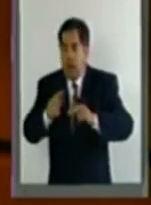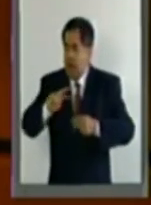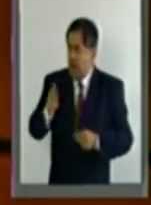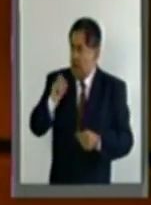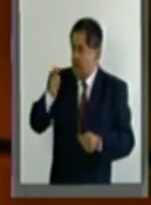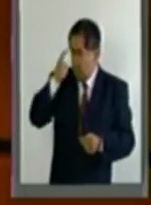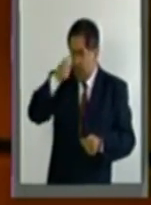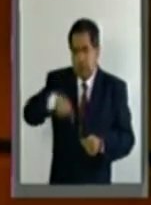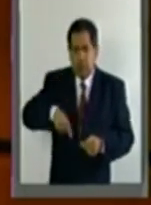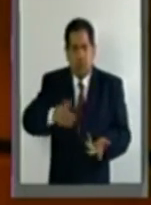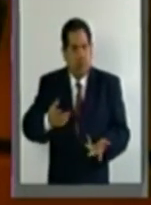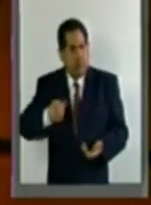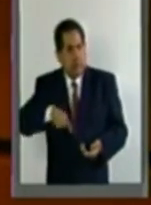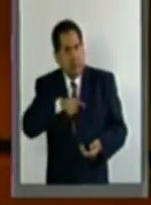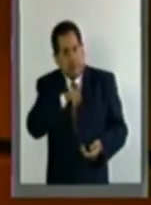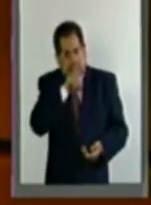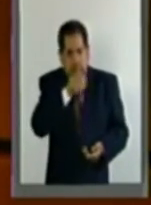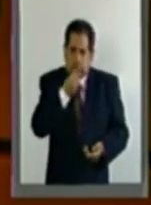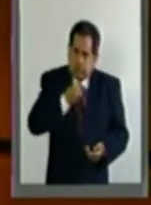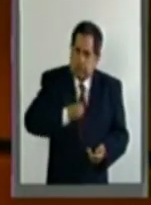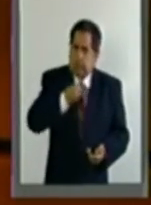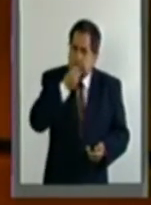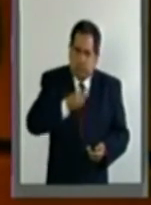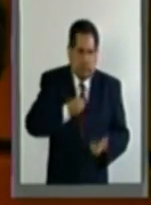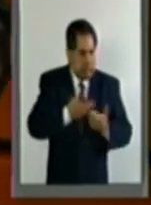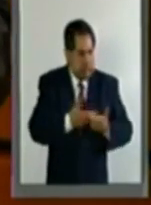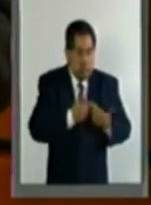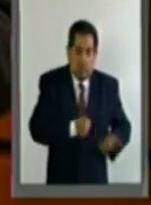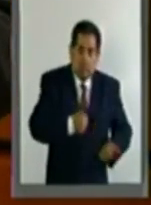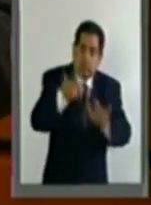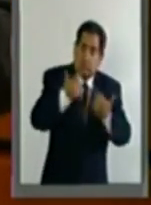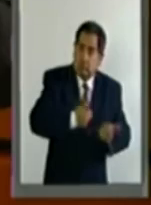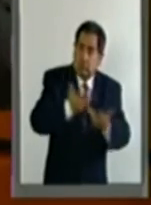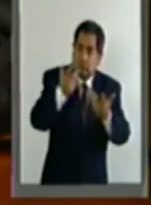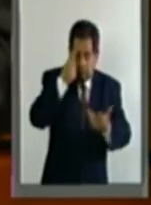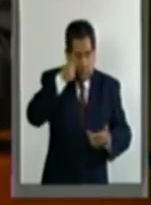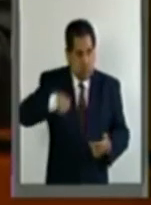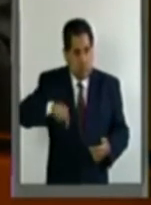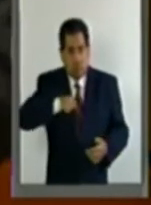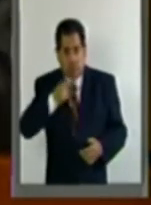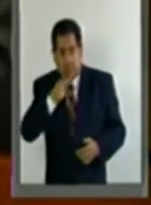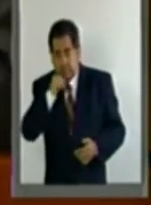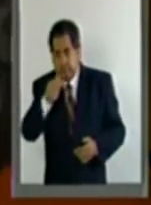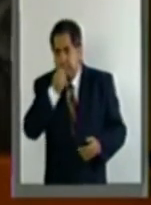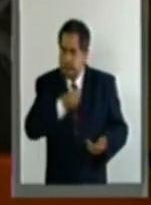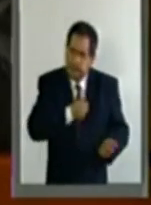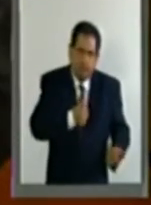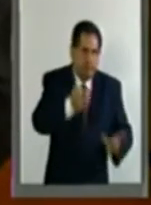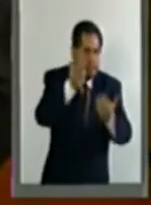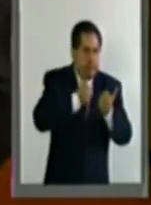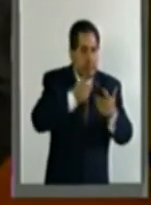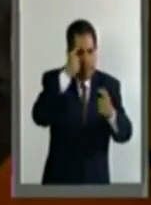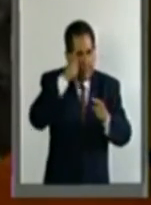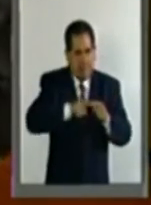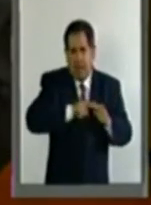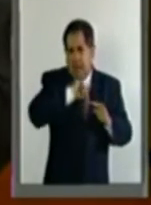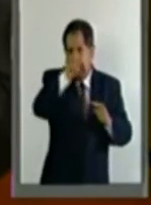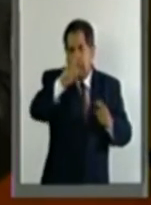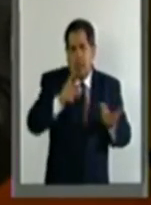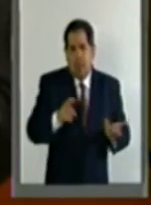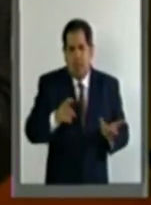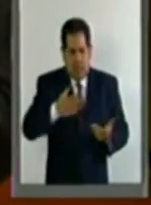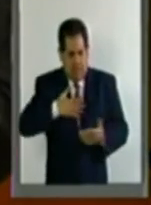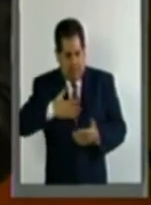un sacrificio de sus recursos naturales que no pueden ser utilizados